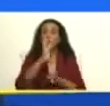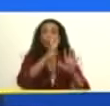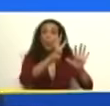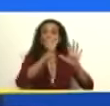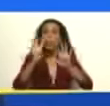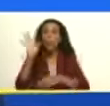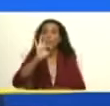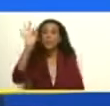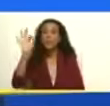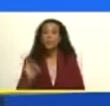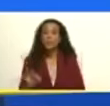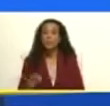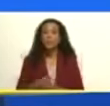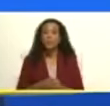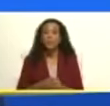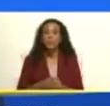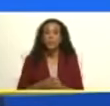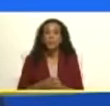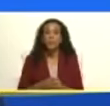12.99%.